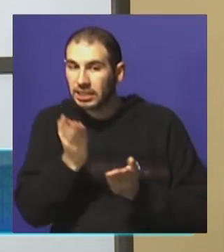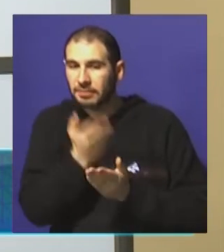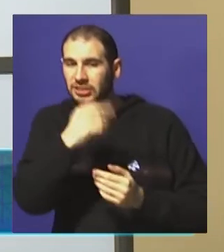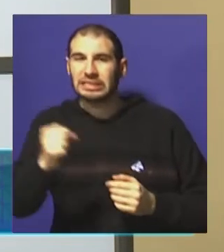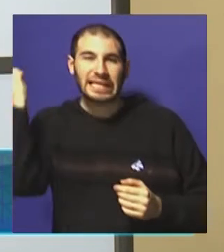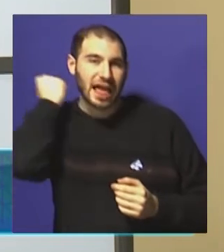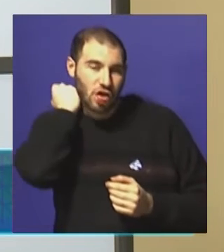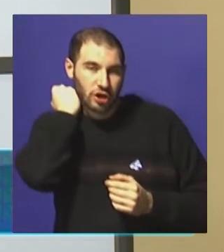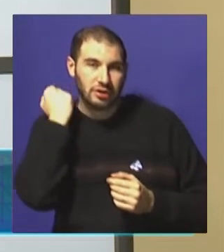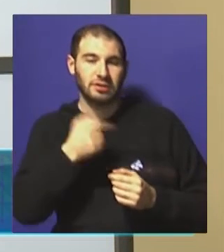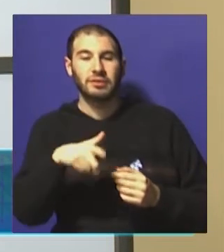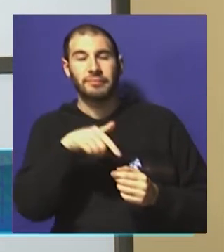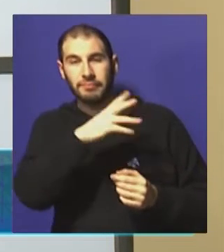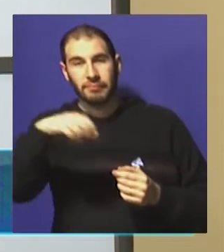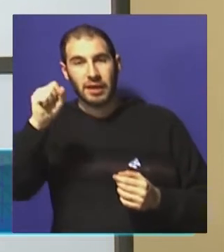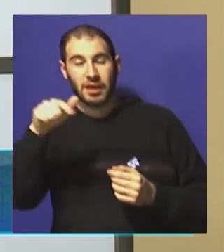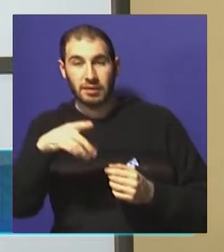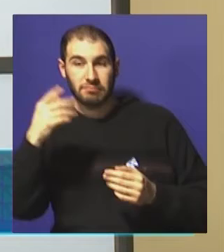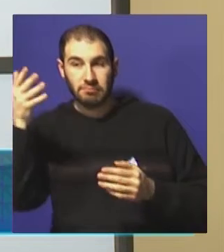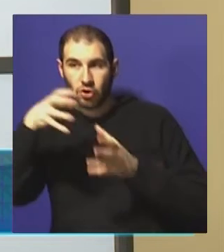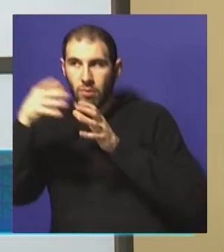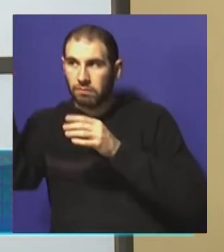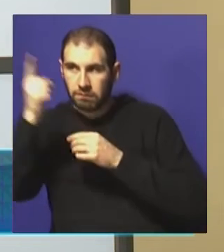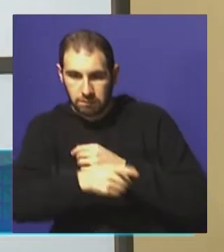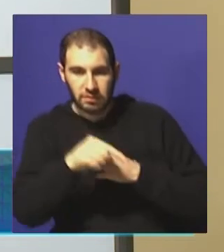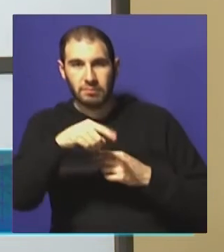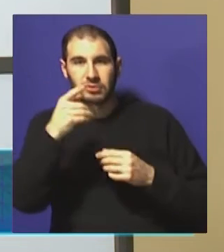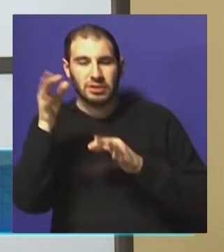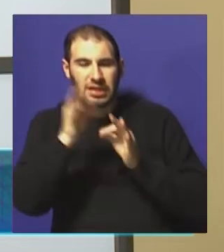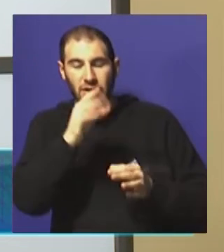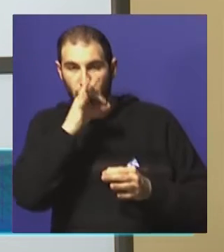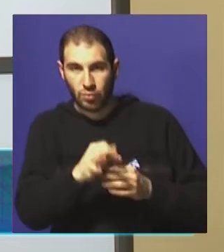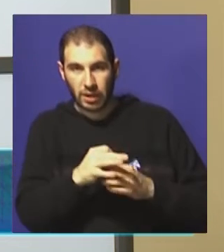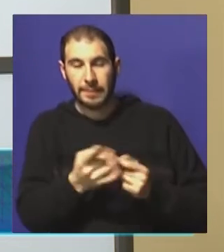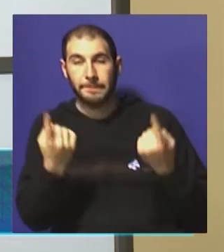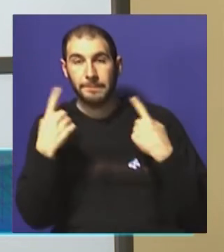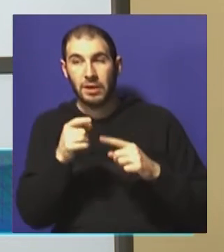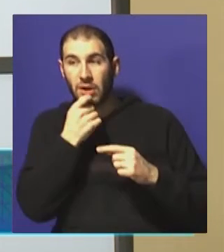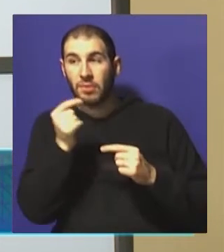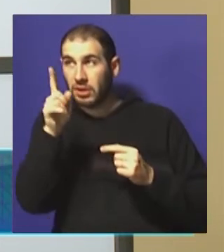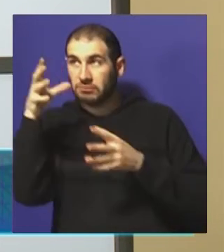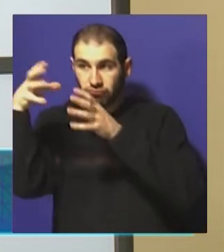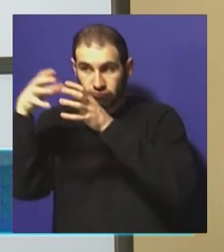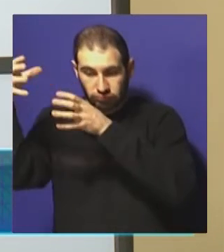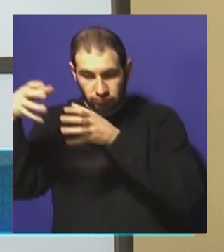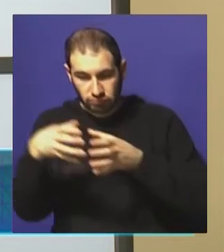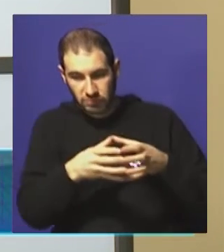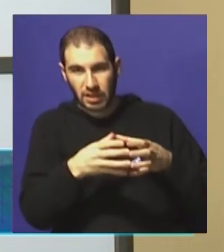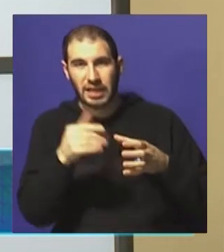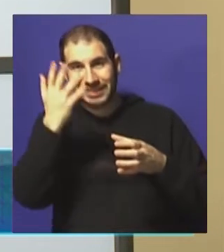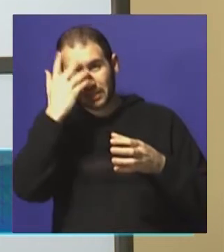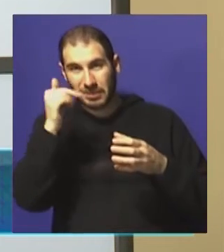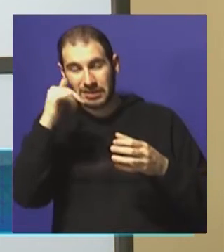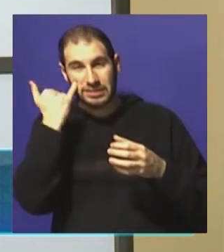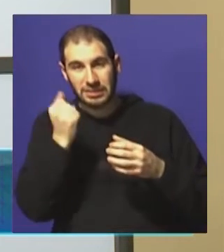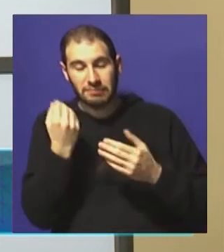traidores americanos mandando expediciones que de hecho mandó, y hubo una que nunca llegó al Río de la Plata, pero que si ese hubiera venido cuando San Martín ya